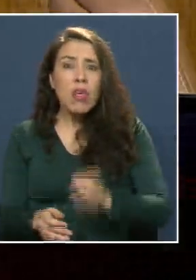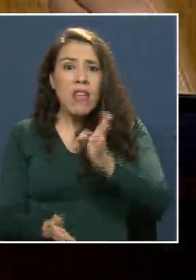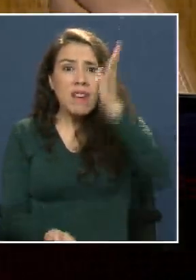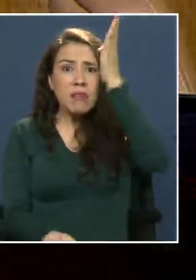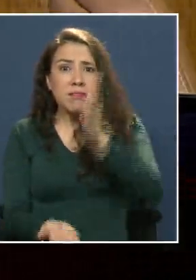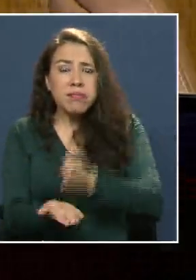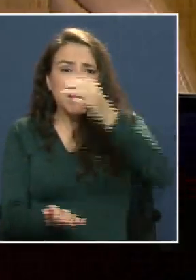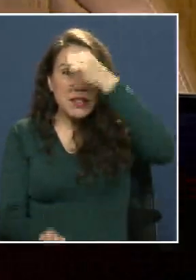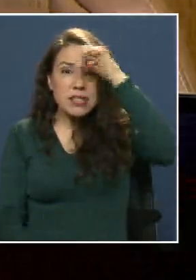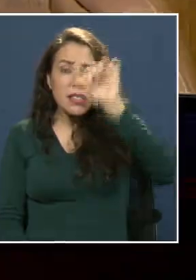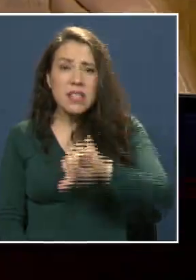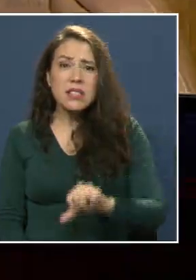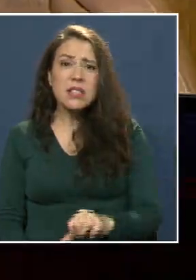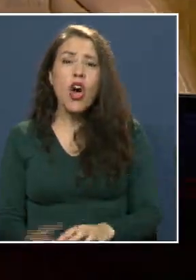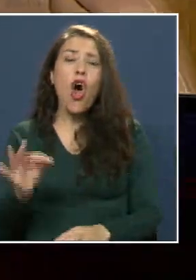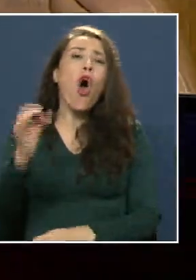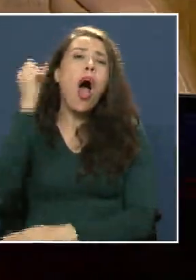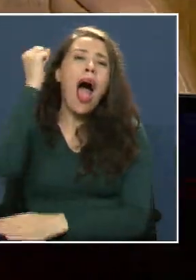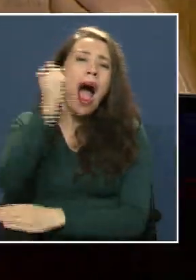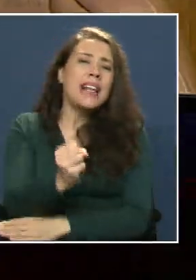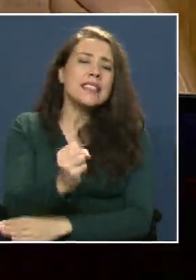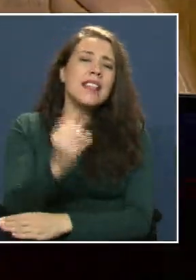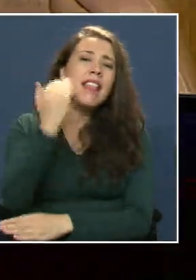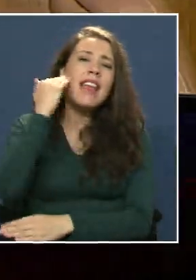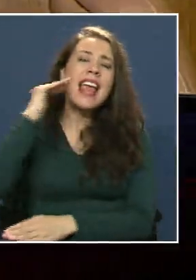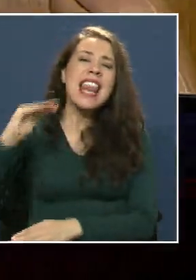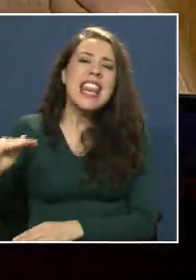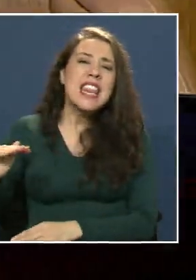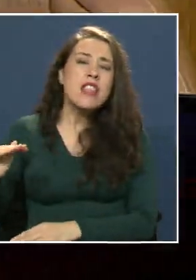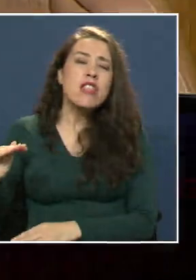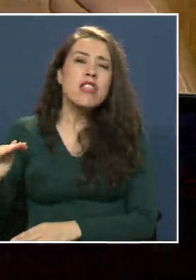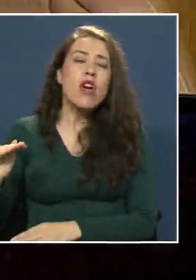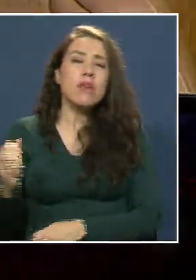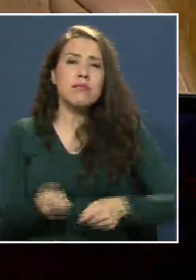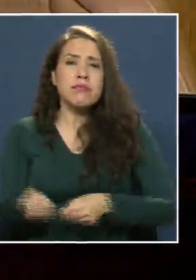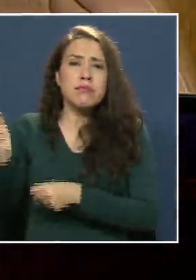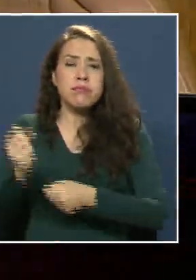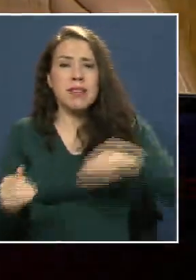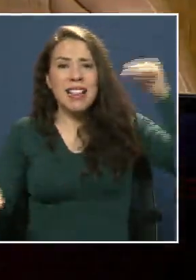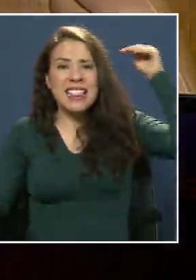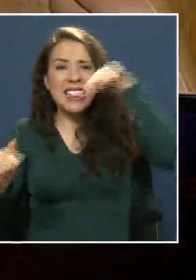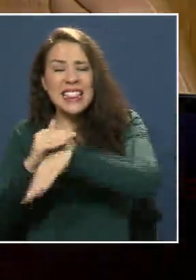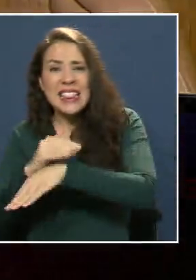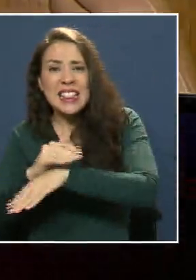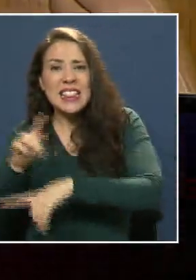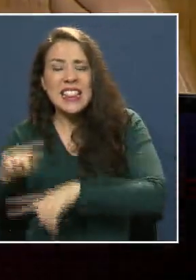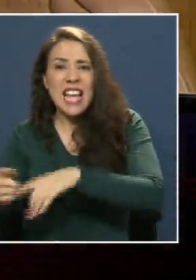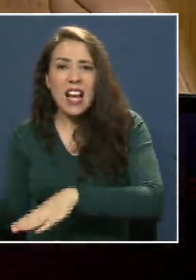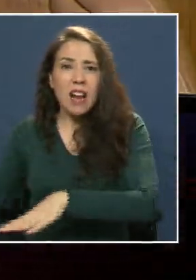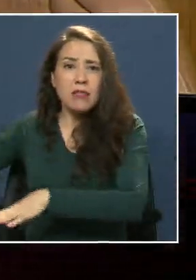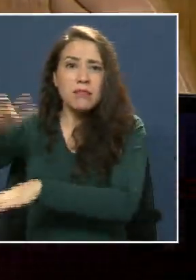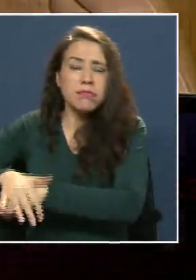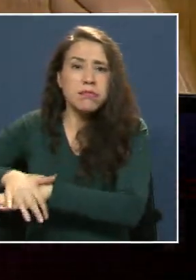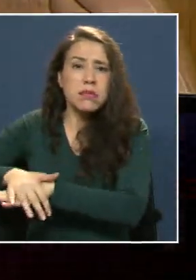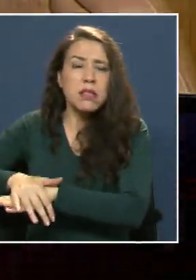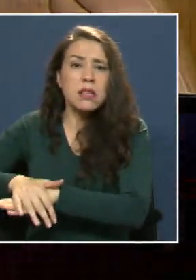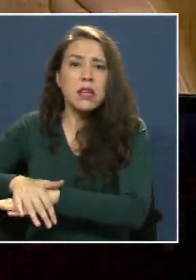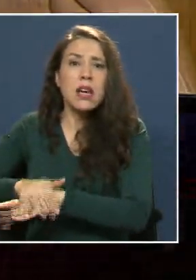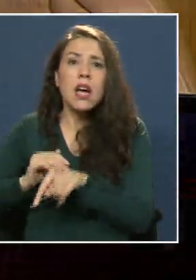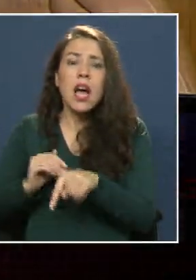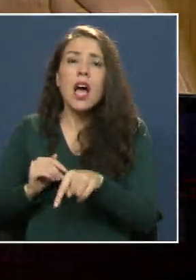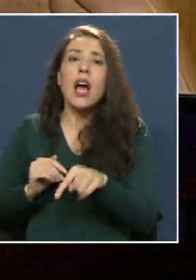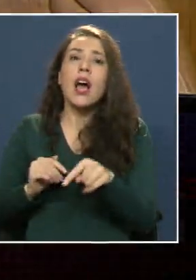merece? O el asesinato de un niño que fue enterrado y que por supuesto no pudo